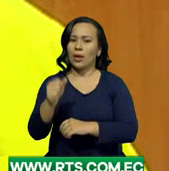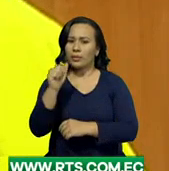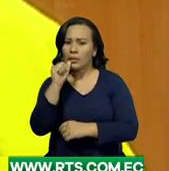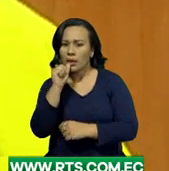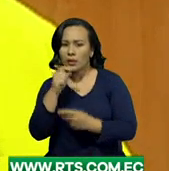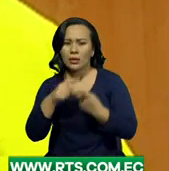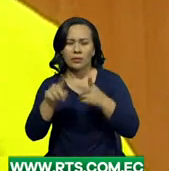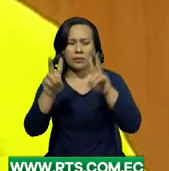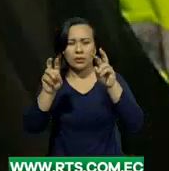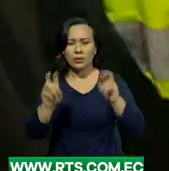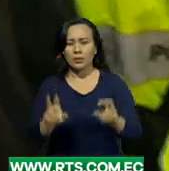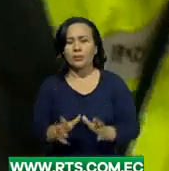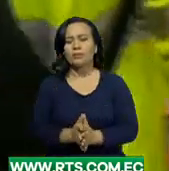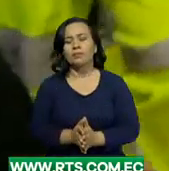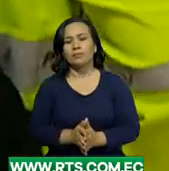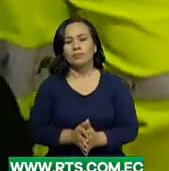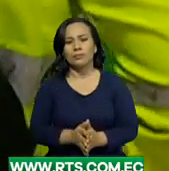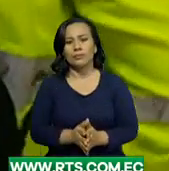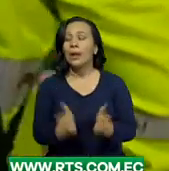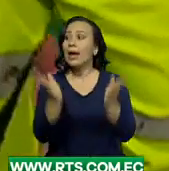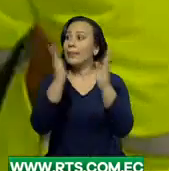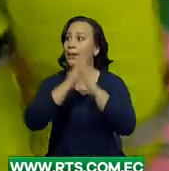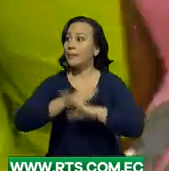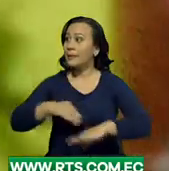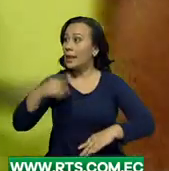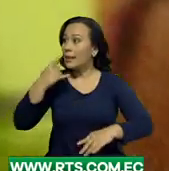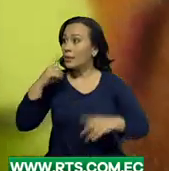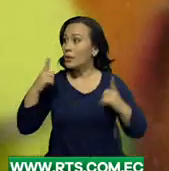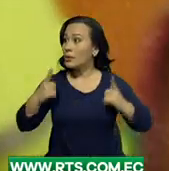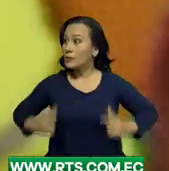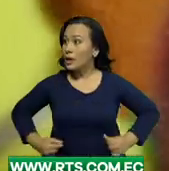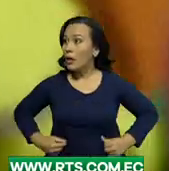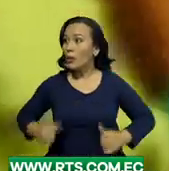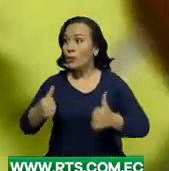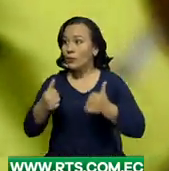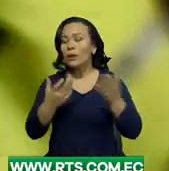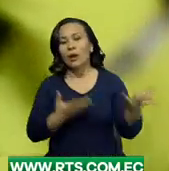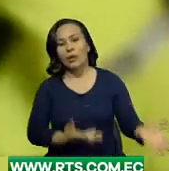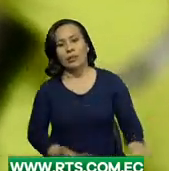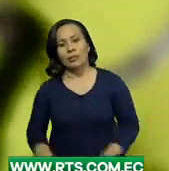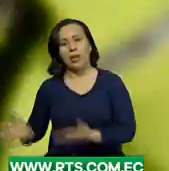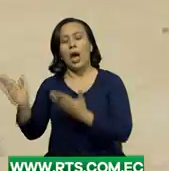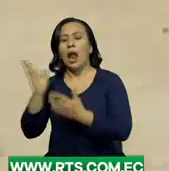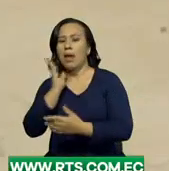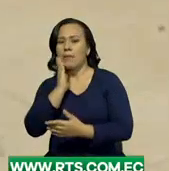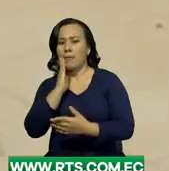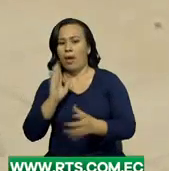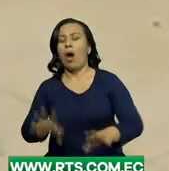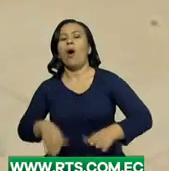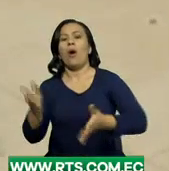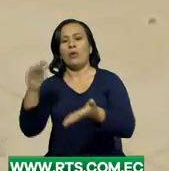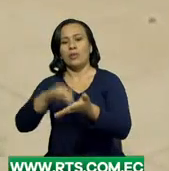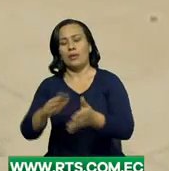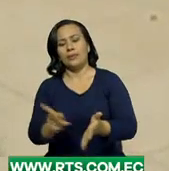pertinente, se le hizo el abordaje. Una vez que el niño se recupere, será dado de vuelta a su madre, informó Carlos.